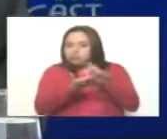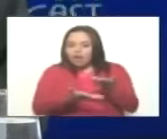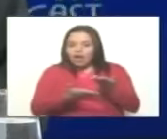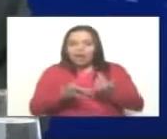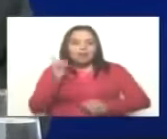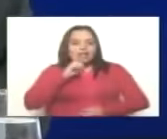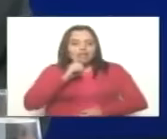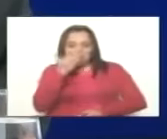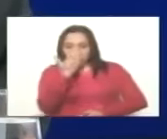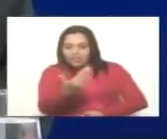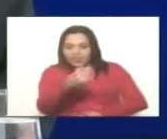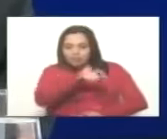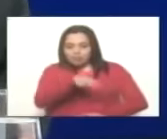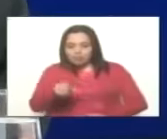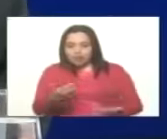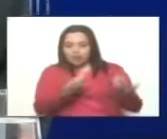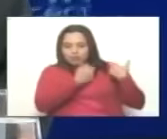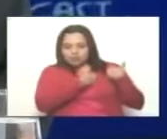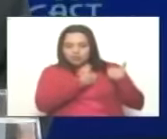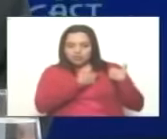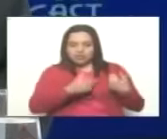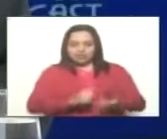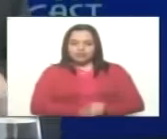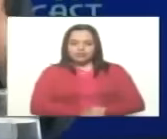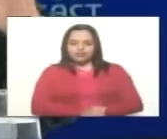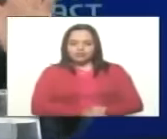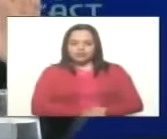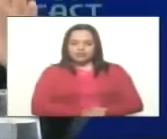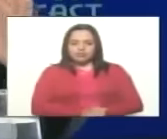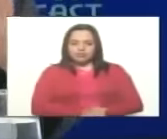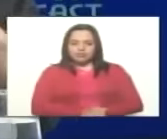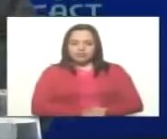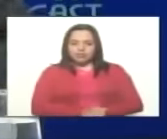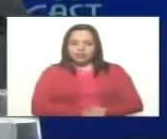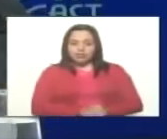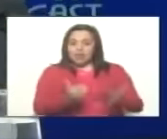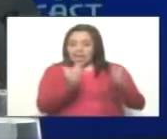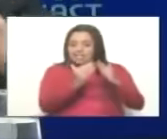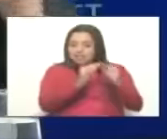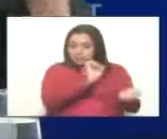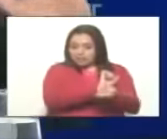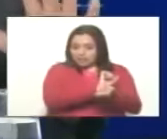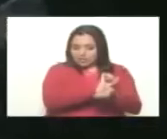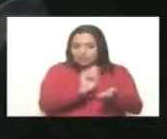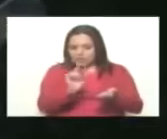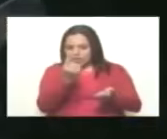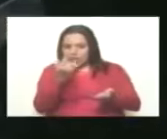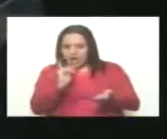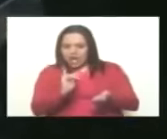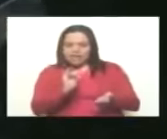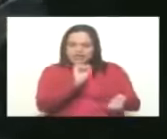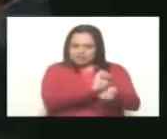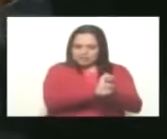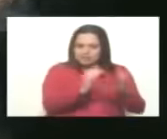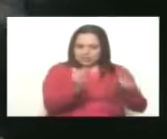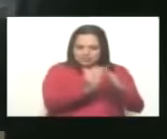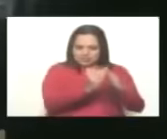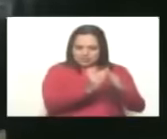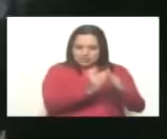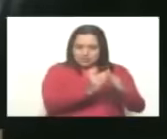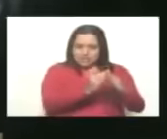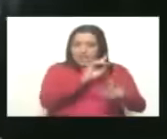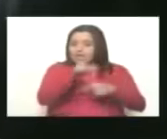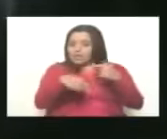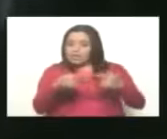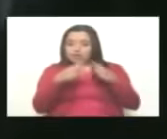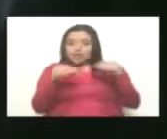las autoridades de Guillermo Mestic y de la hermana, con casa por cárcel. Recuerda que primero ellos tuvieron arresto domiciliario. Okay. Y ya después de